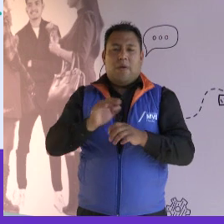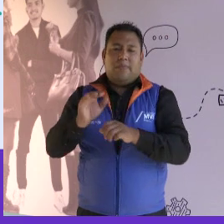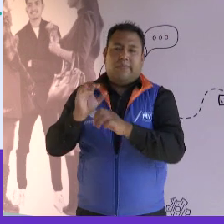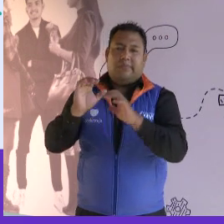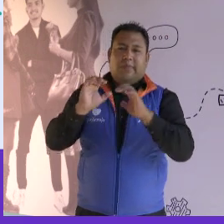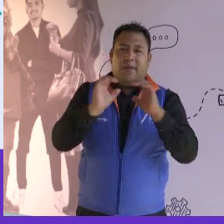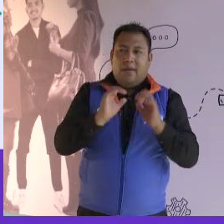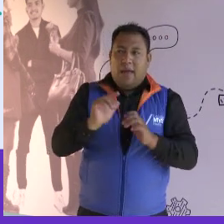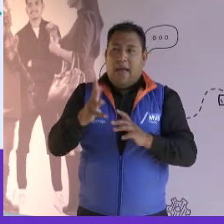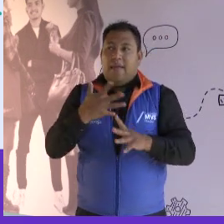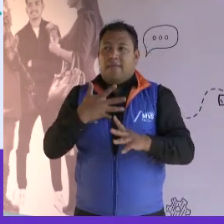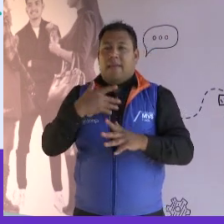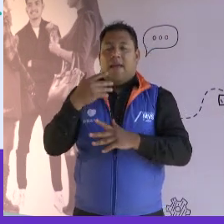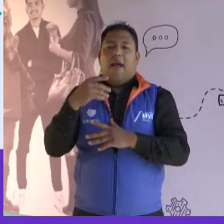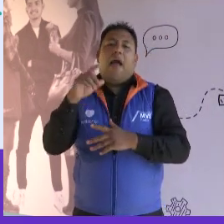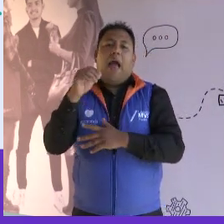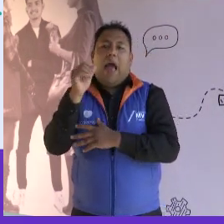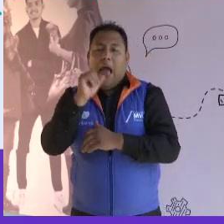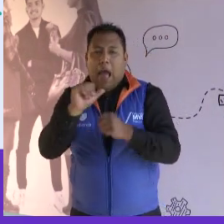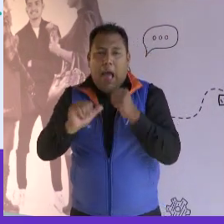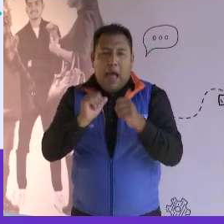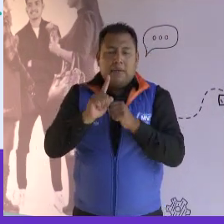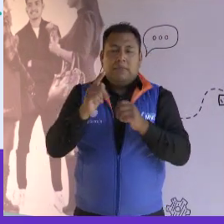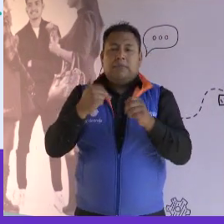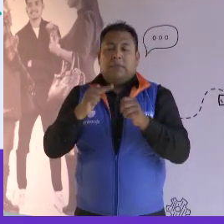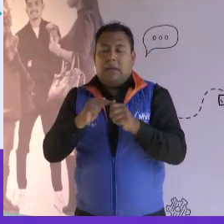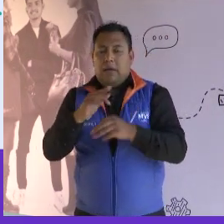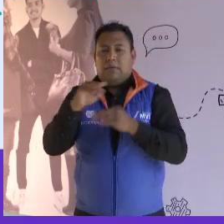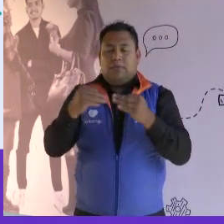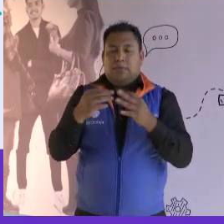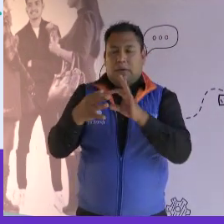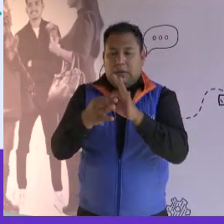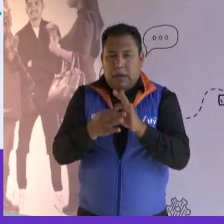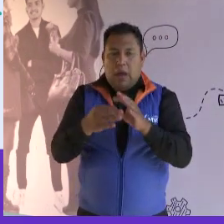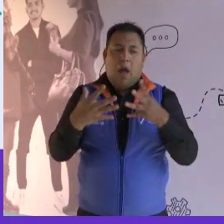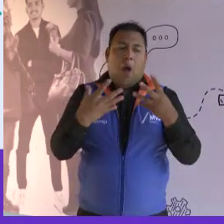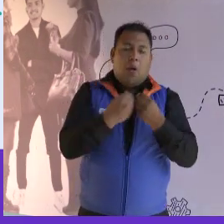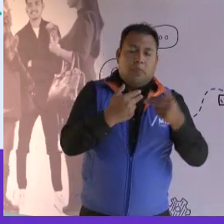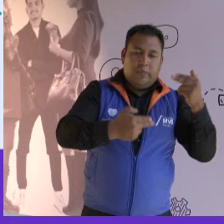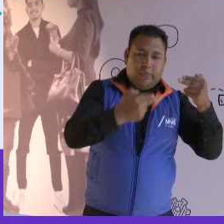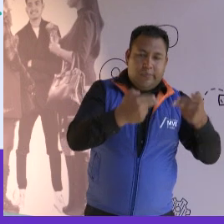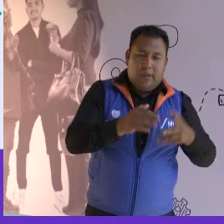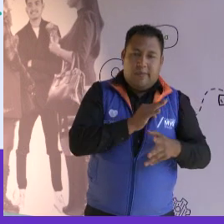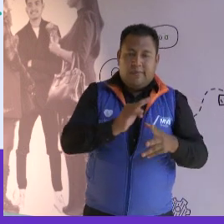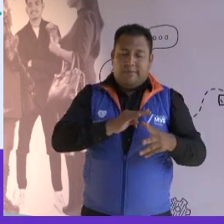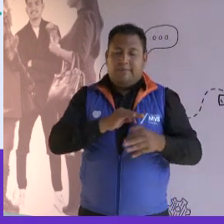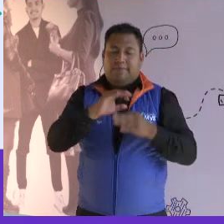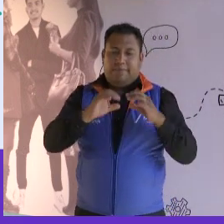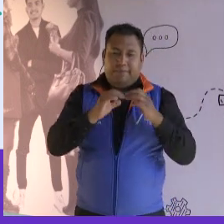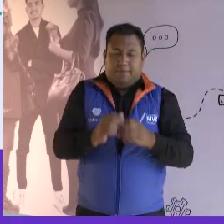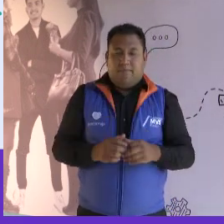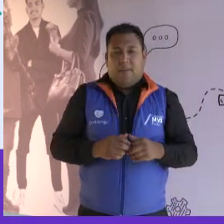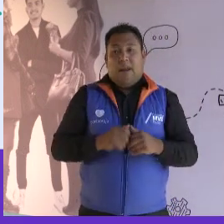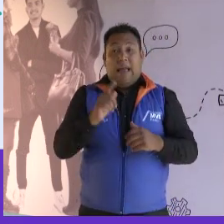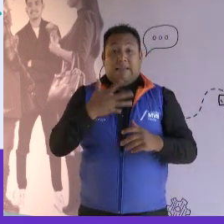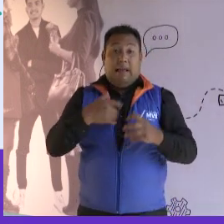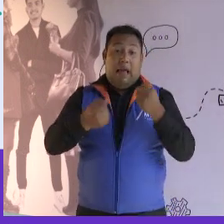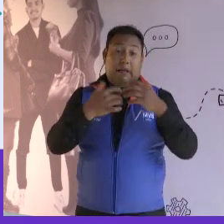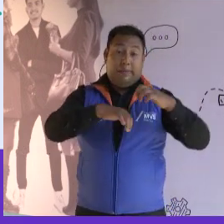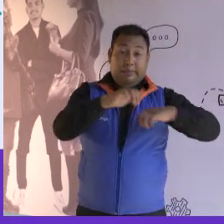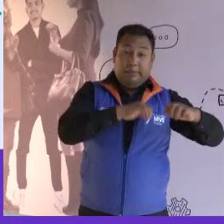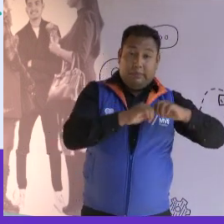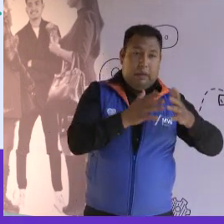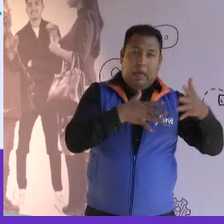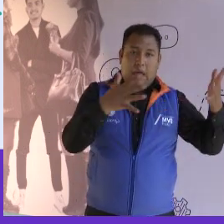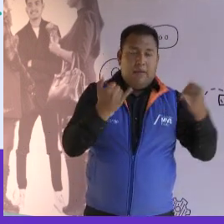integrar el sector de la biodiversidad a los negocios como tal, y participan empresas muy grandes y organizaciones pues más o menos pues de